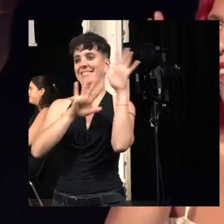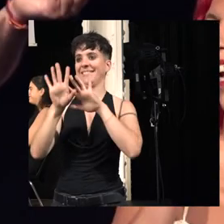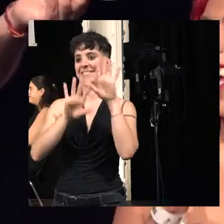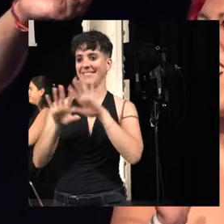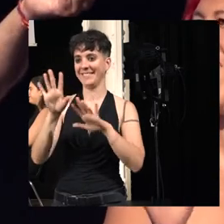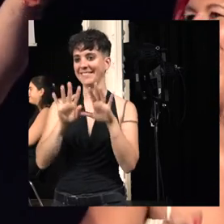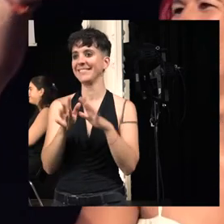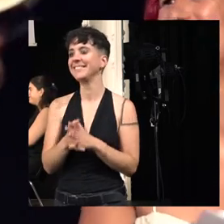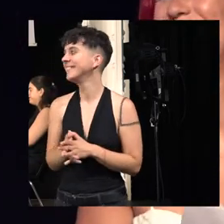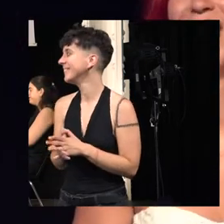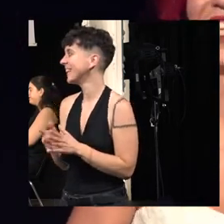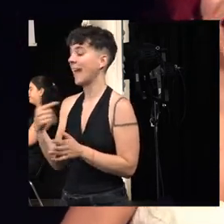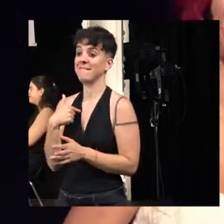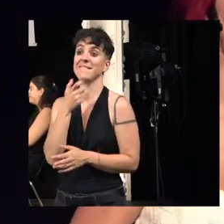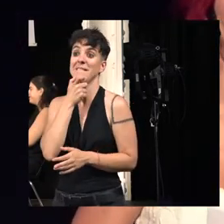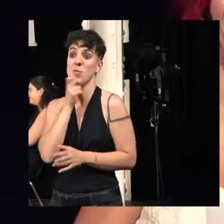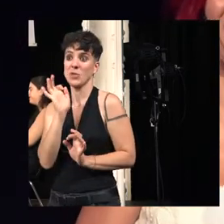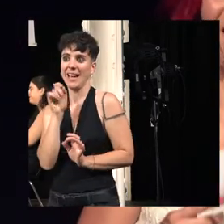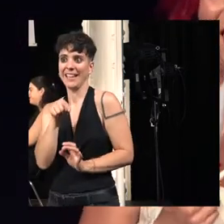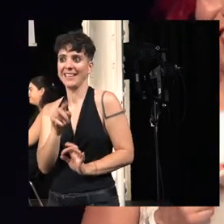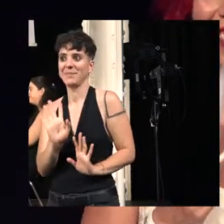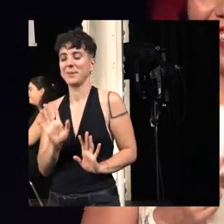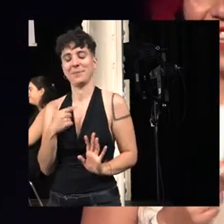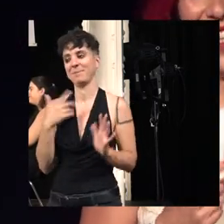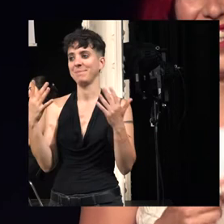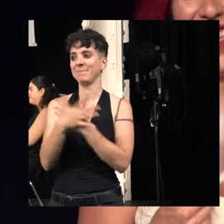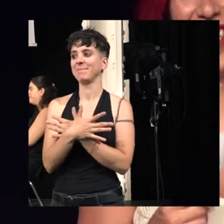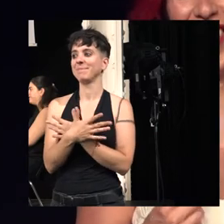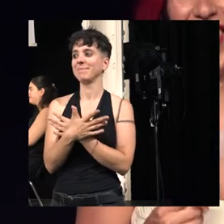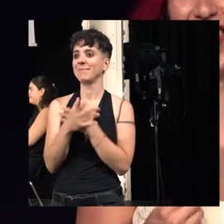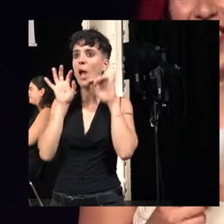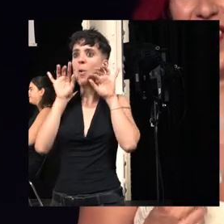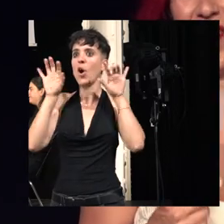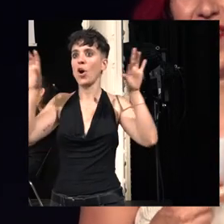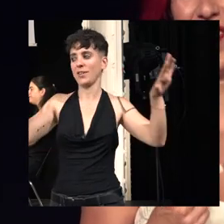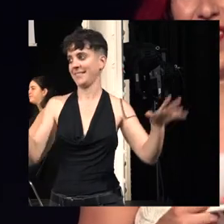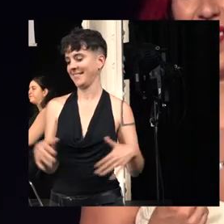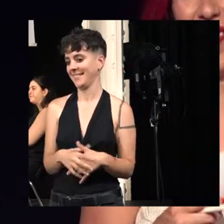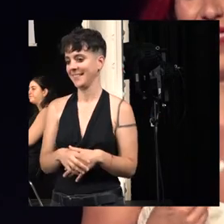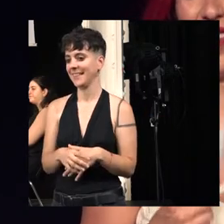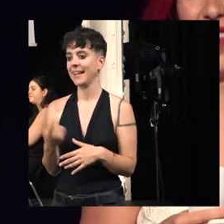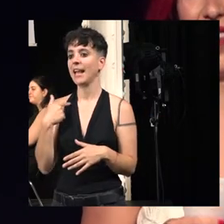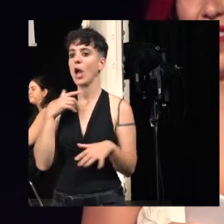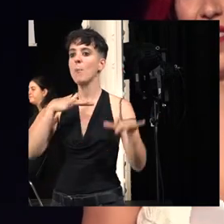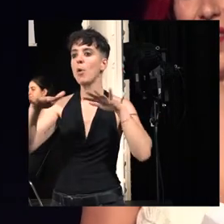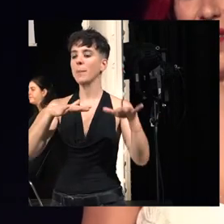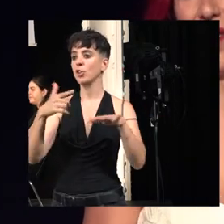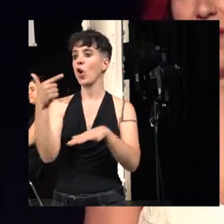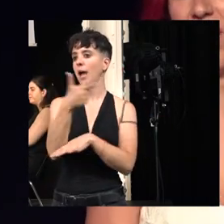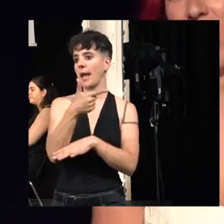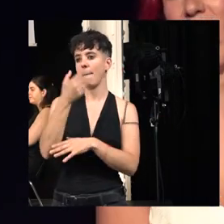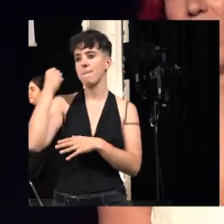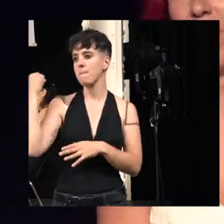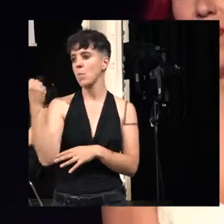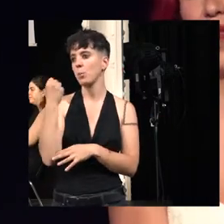es lo que desearía, pero es que no se me sale por los poros. Entonces, un movimiento G muy poderoso,